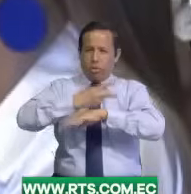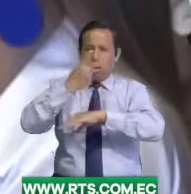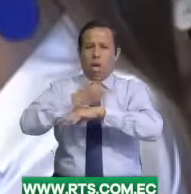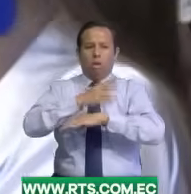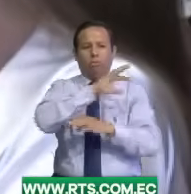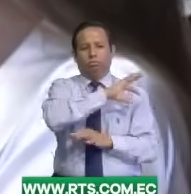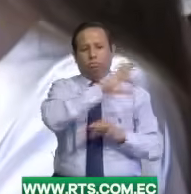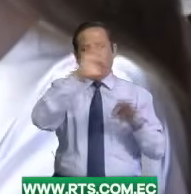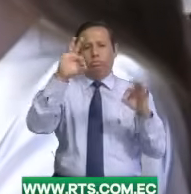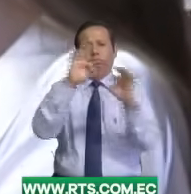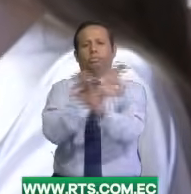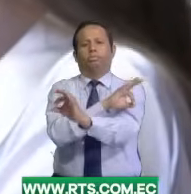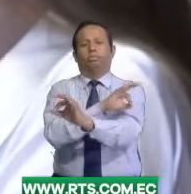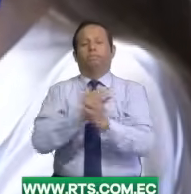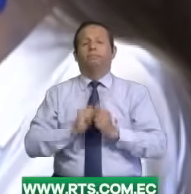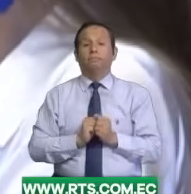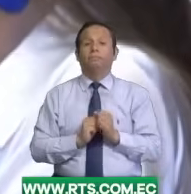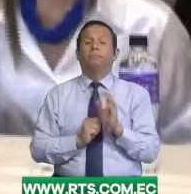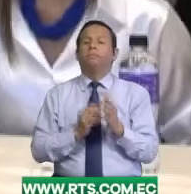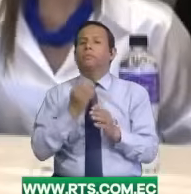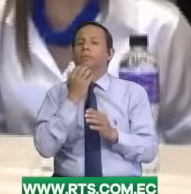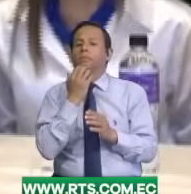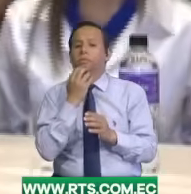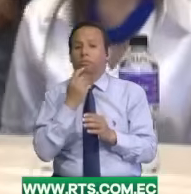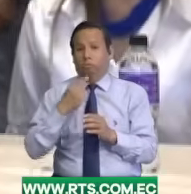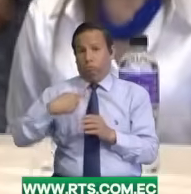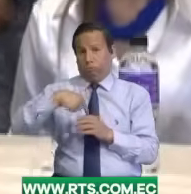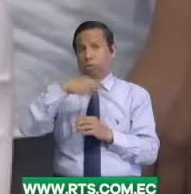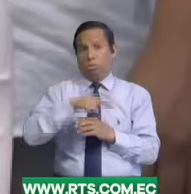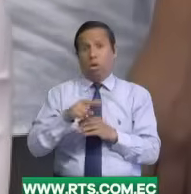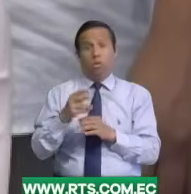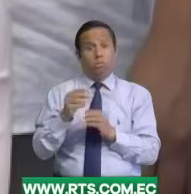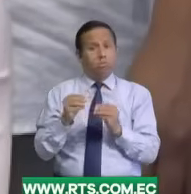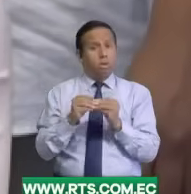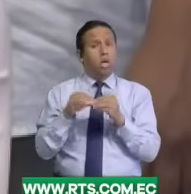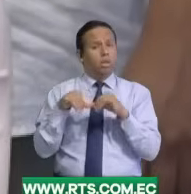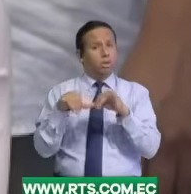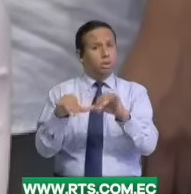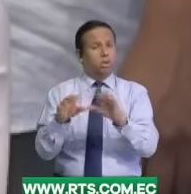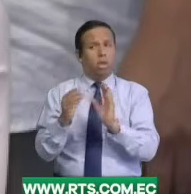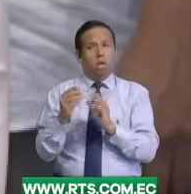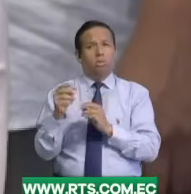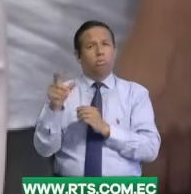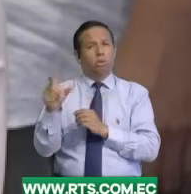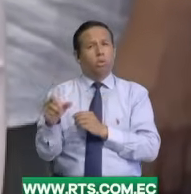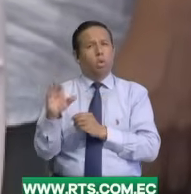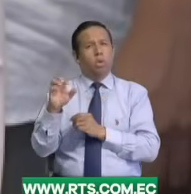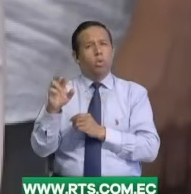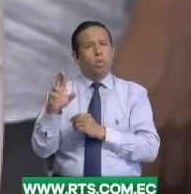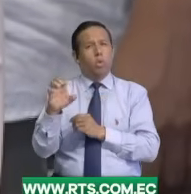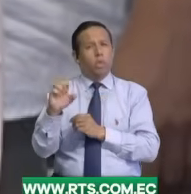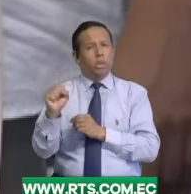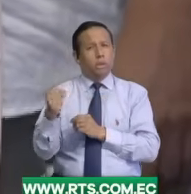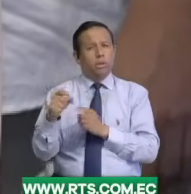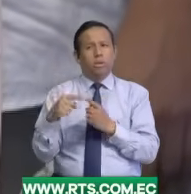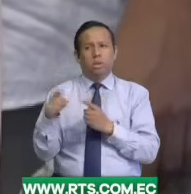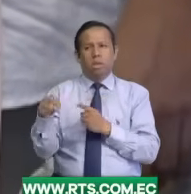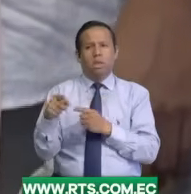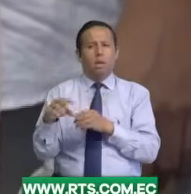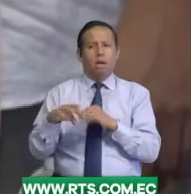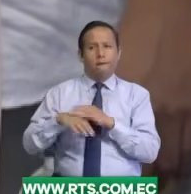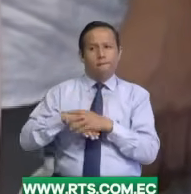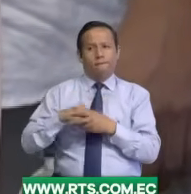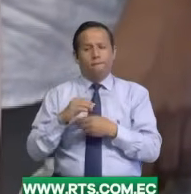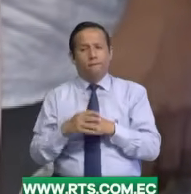reemplacemos. Esto mientras paralelamente iniciarán acciones legales. Contra Ángel Torres, el tema que presenté ayer fue por prevaricato y